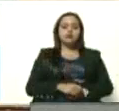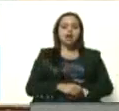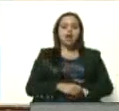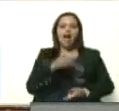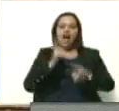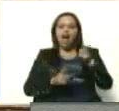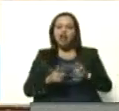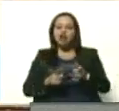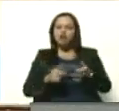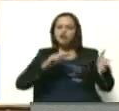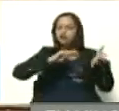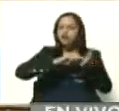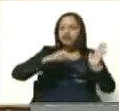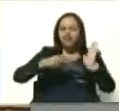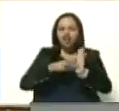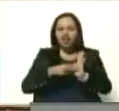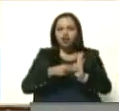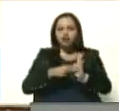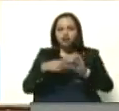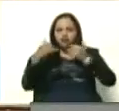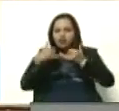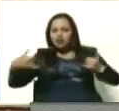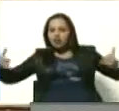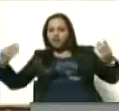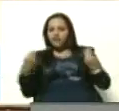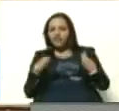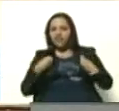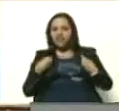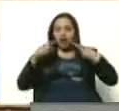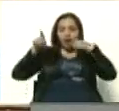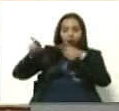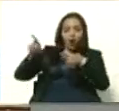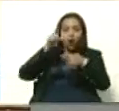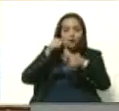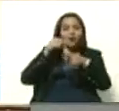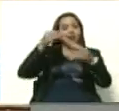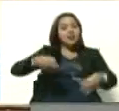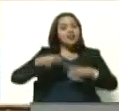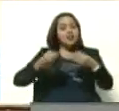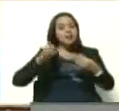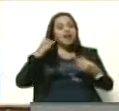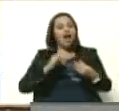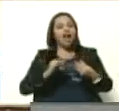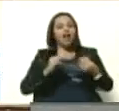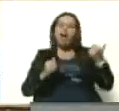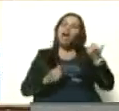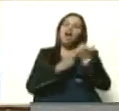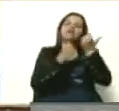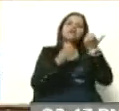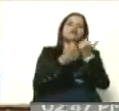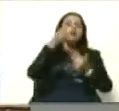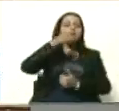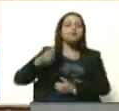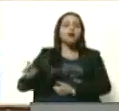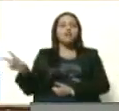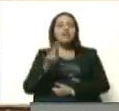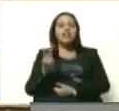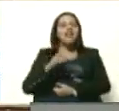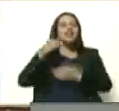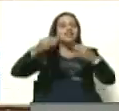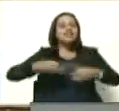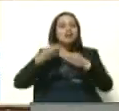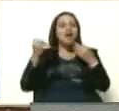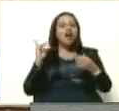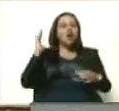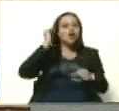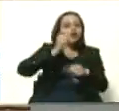significado el hilo conductor de la vida de Eduardo Piñate, es que siempre ha creído en el pueblo de Venezuela, siempre